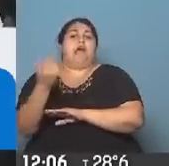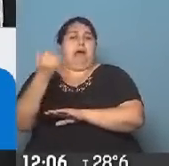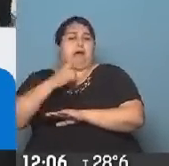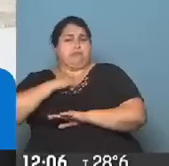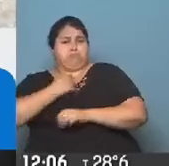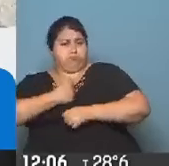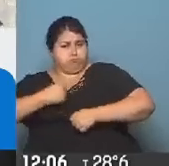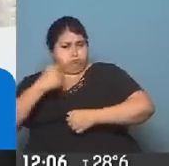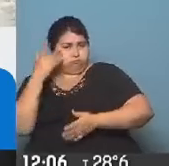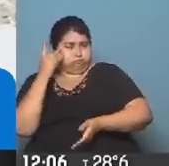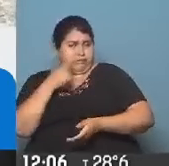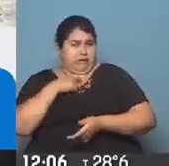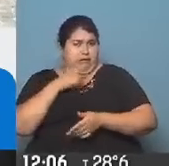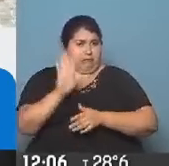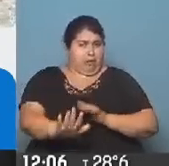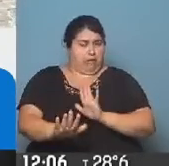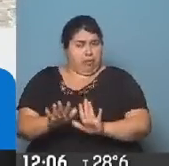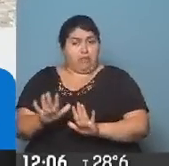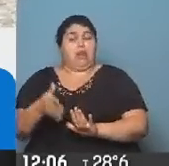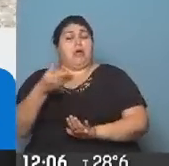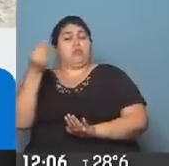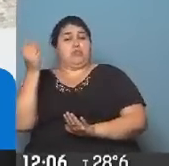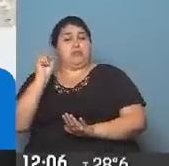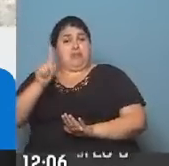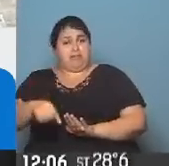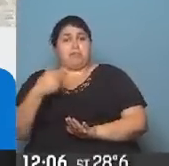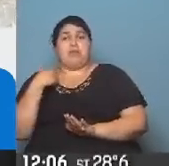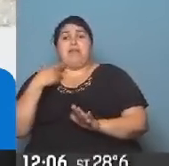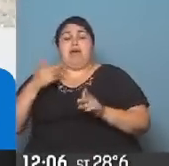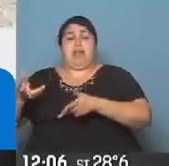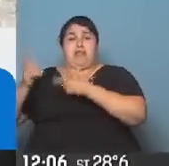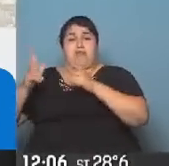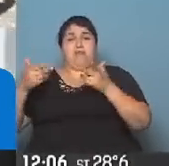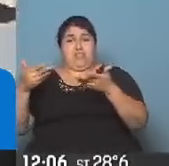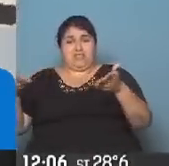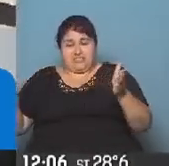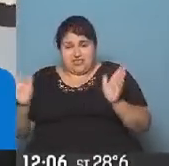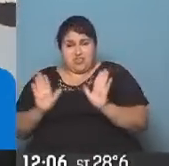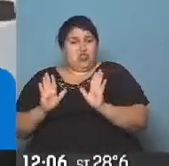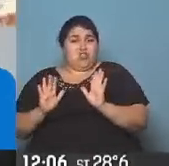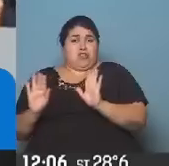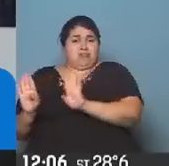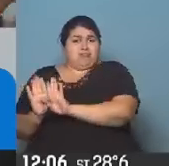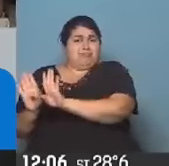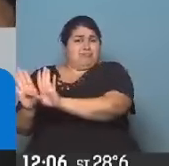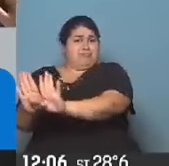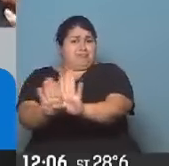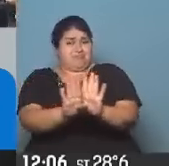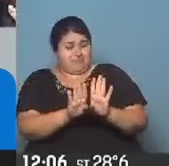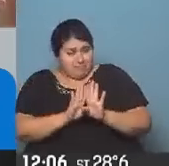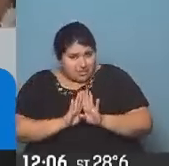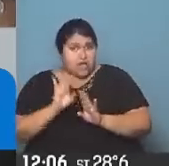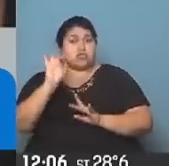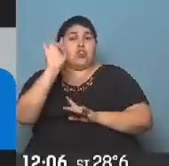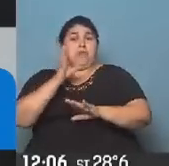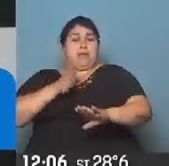del edificio y todo esto también tiene otro costado que es el de los edificios absolutamente cerrados, no solamente la sede sindical de aquí de la Capital Federal,